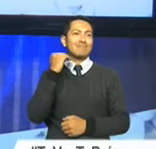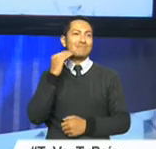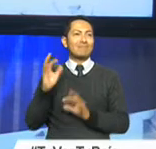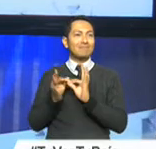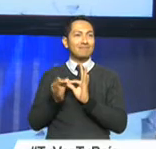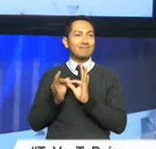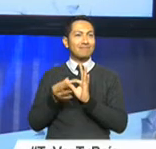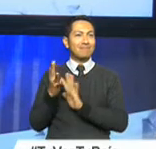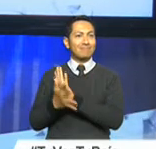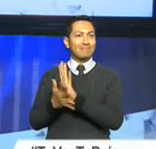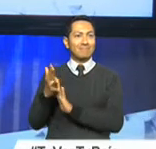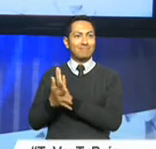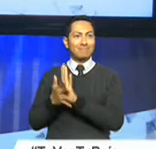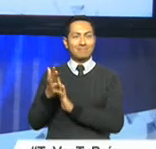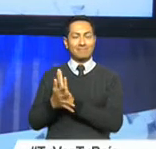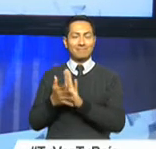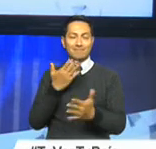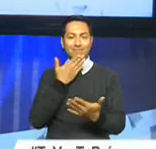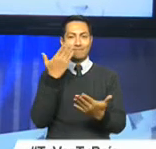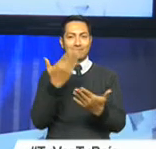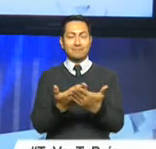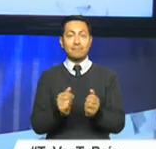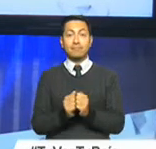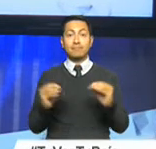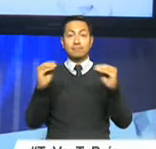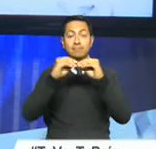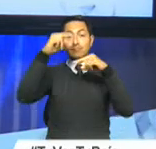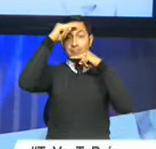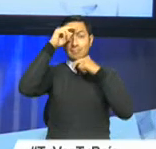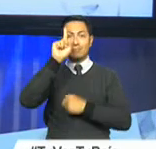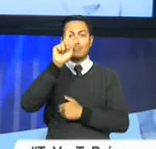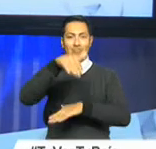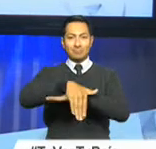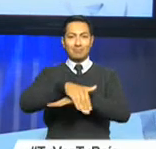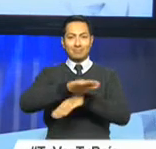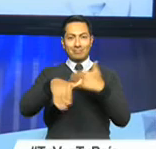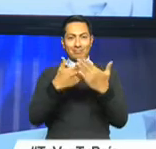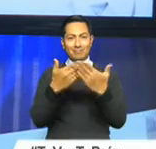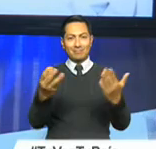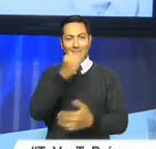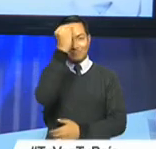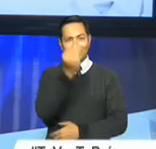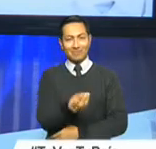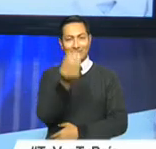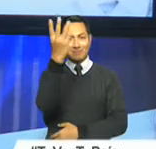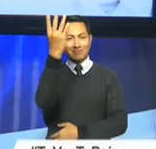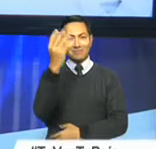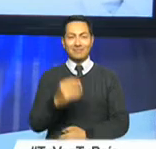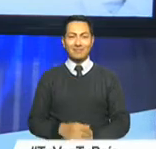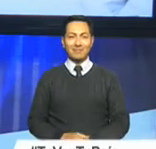realiza la interpretación a lengua de señas. Más información hoy a la 1 de la tarde. Que tengan un excelente día. Hasta pronto.